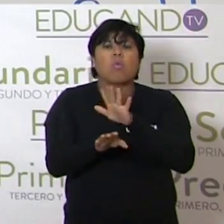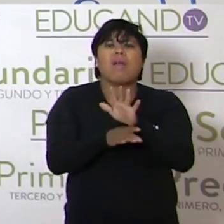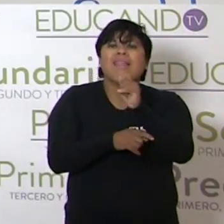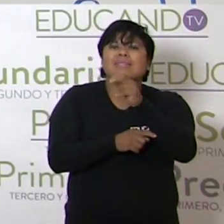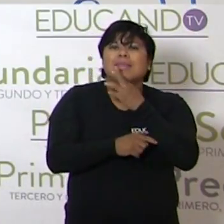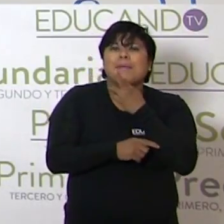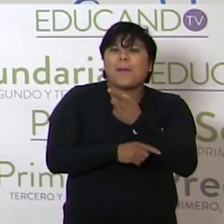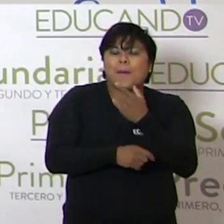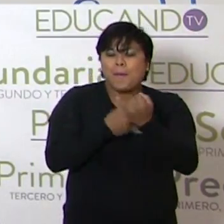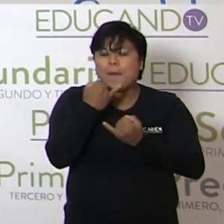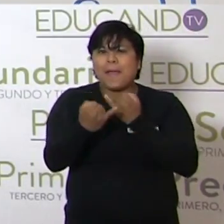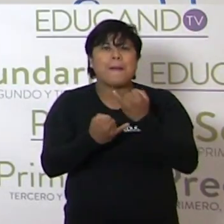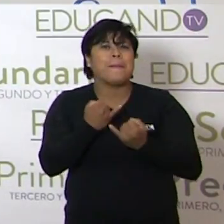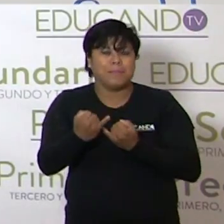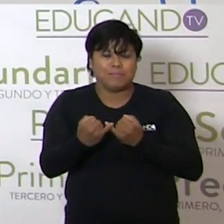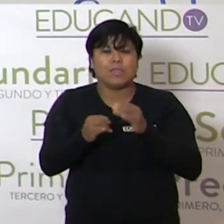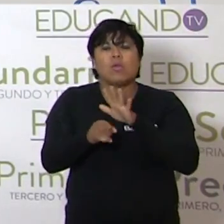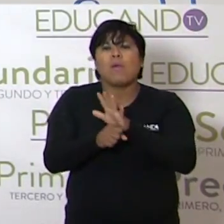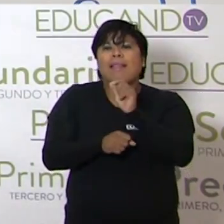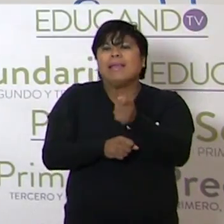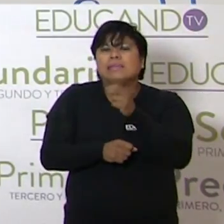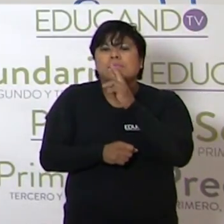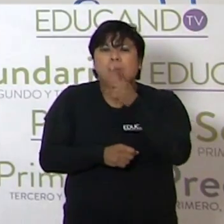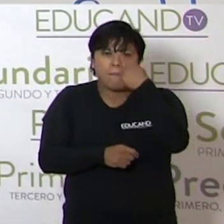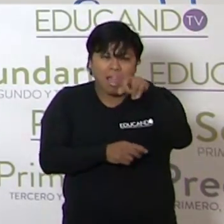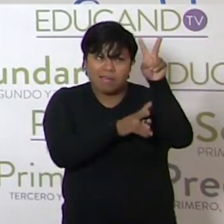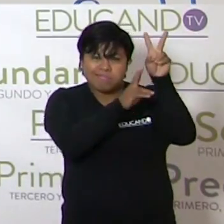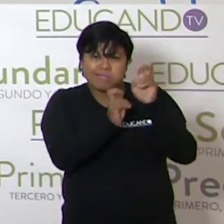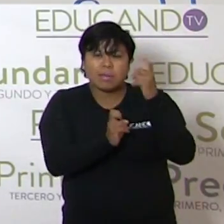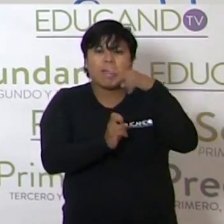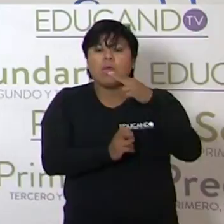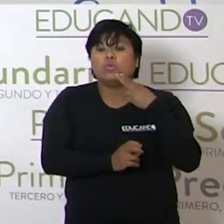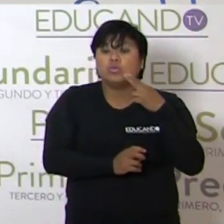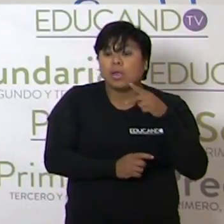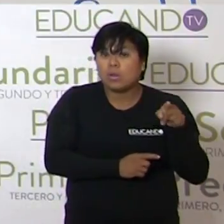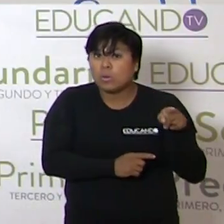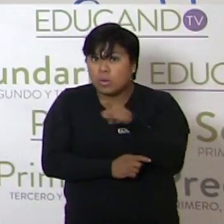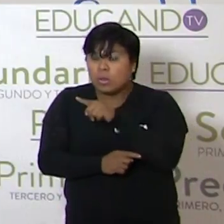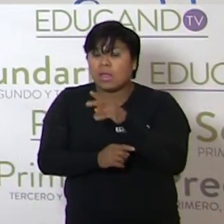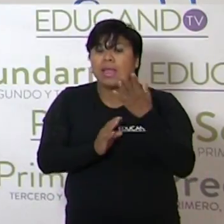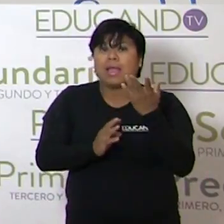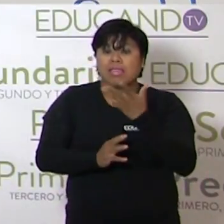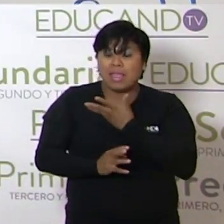juegos. ¿Y en base a qué? En base a los usuarios que descargan esas